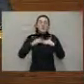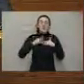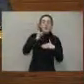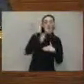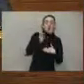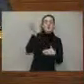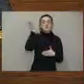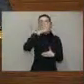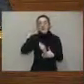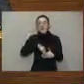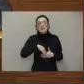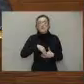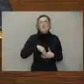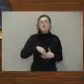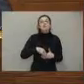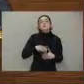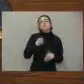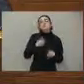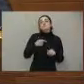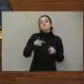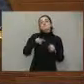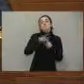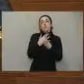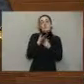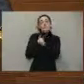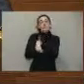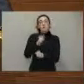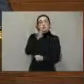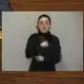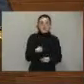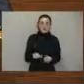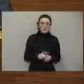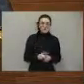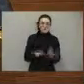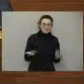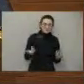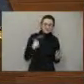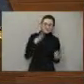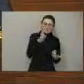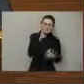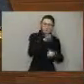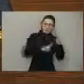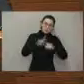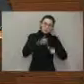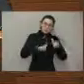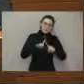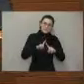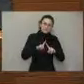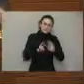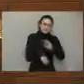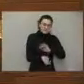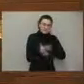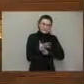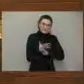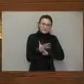la condición de dependencia. Esto es importante. Siendo conscientes de este problema, del problema que se estaba generando en